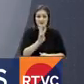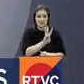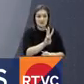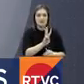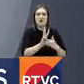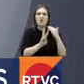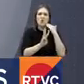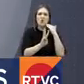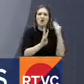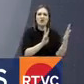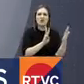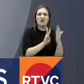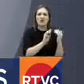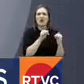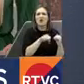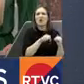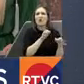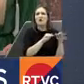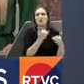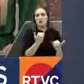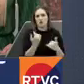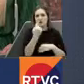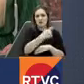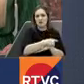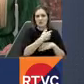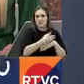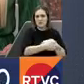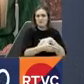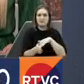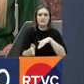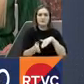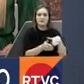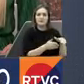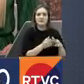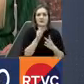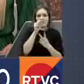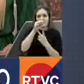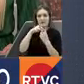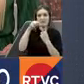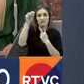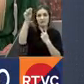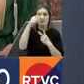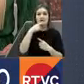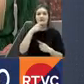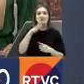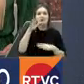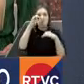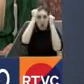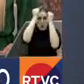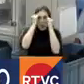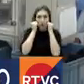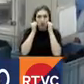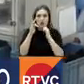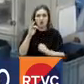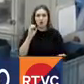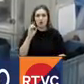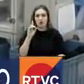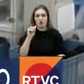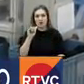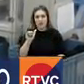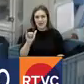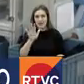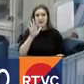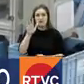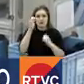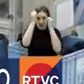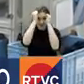se realizará en el transcurso del día. El INVIMA ordenó retirar del mercado el lote de condones Today con lubricante y